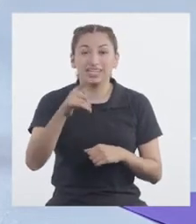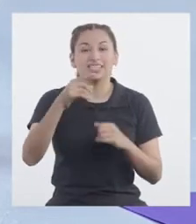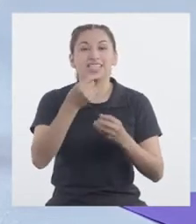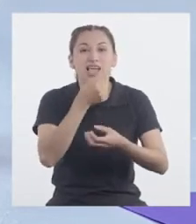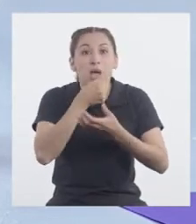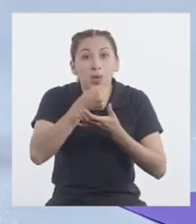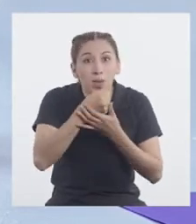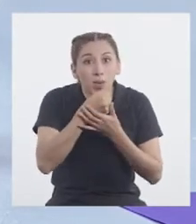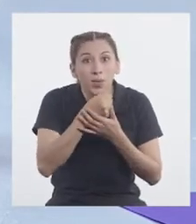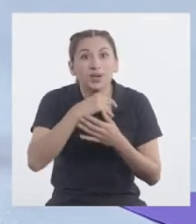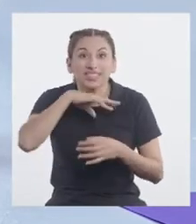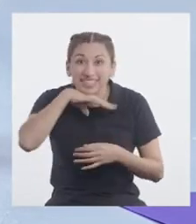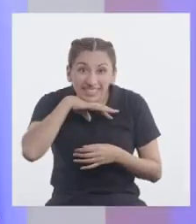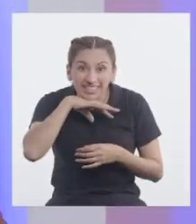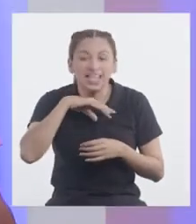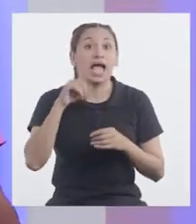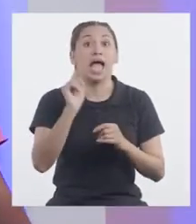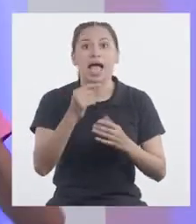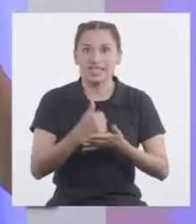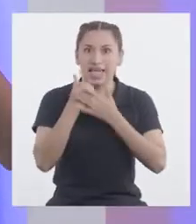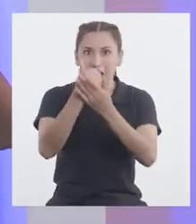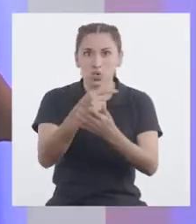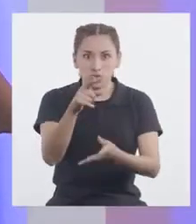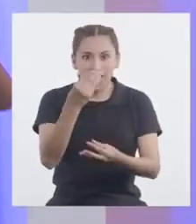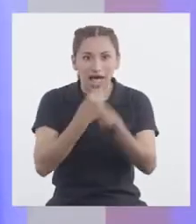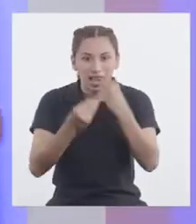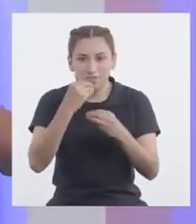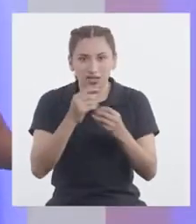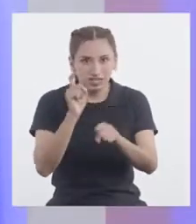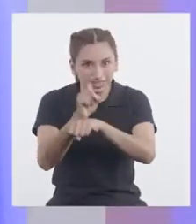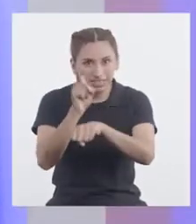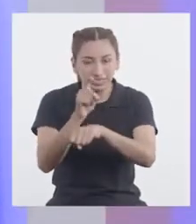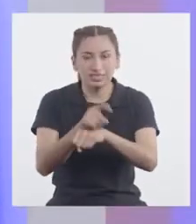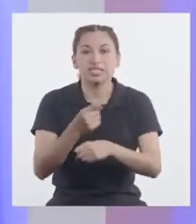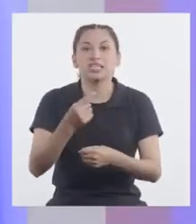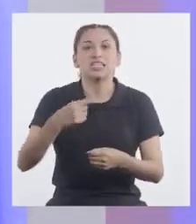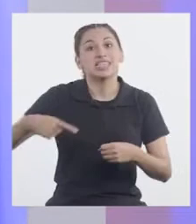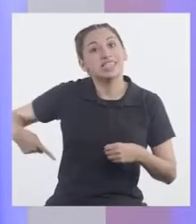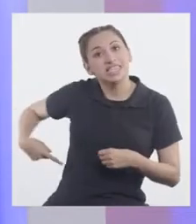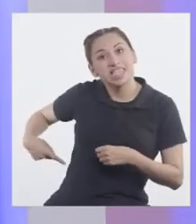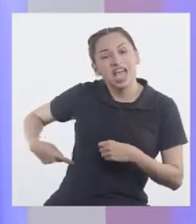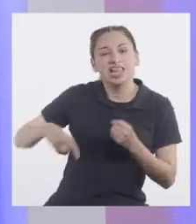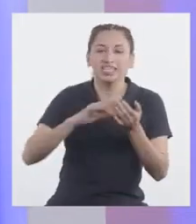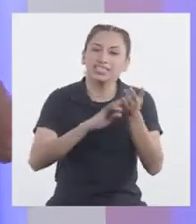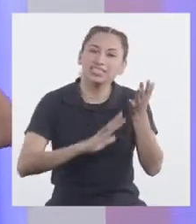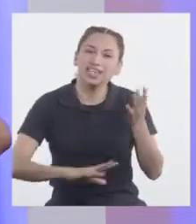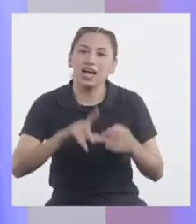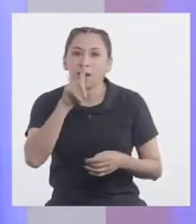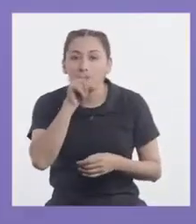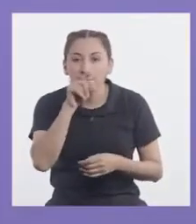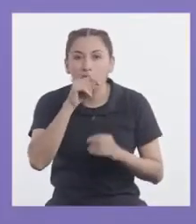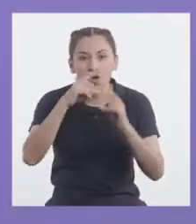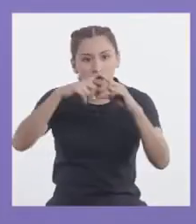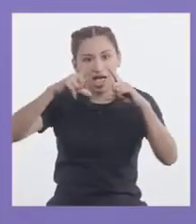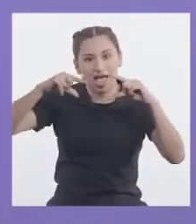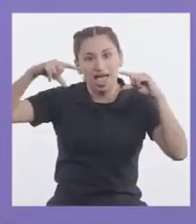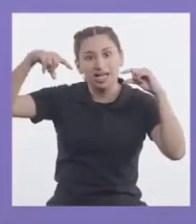para promover estos alimentos. Sí, el hígado, la sangrecita, la quinoa,